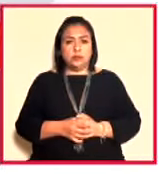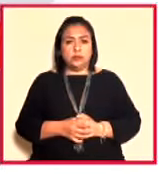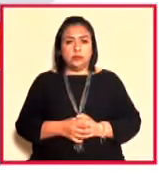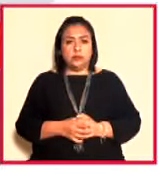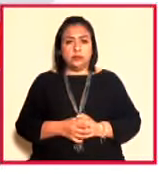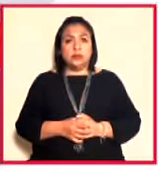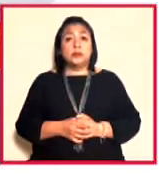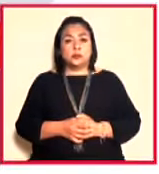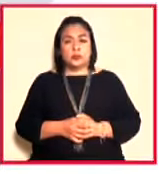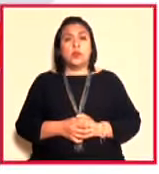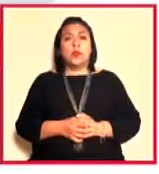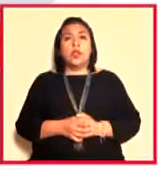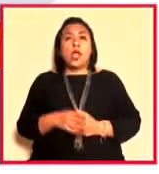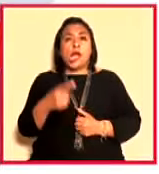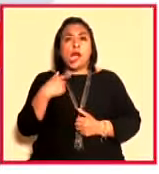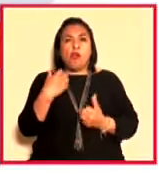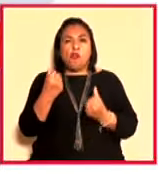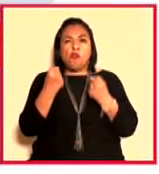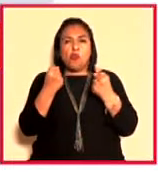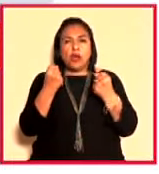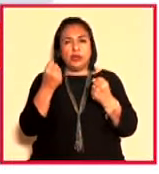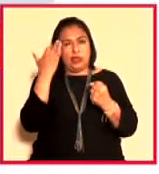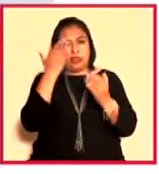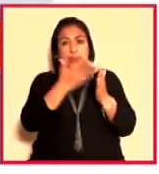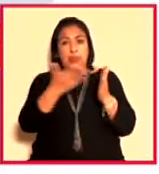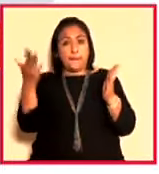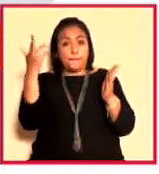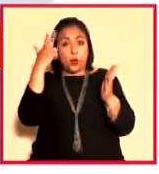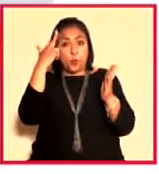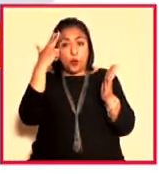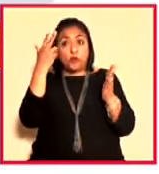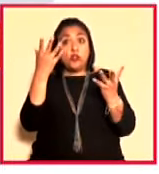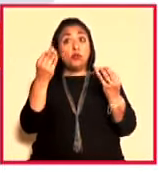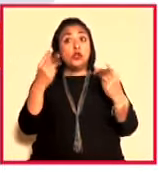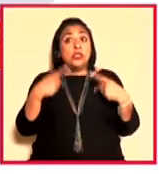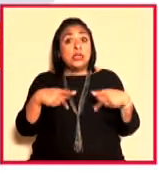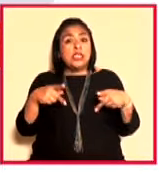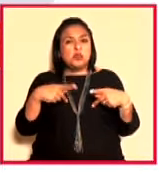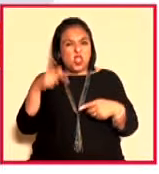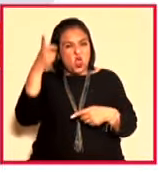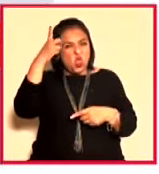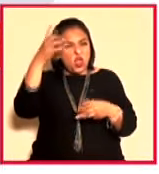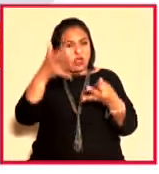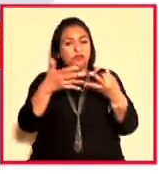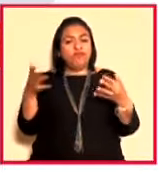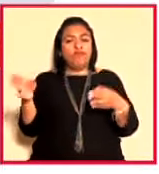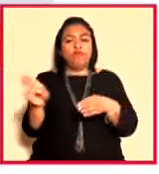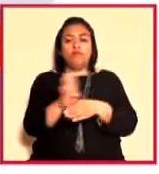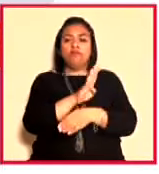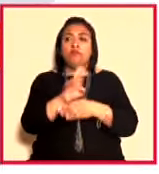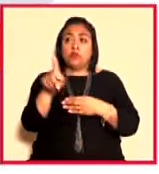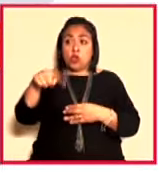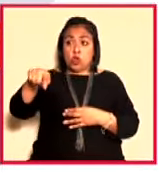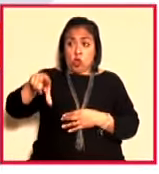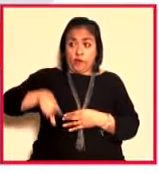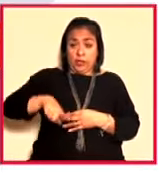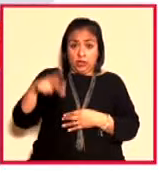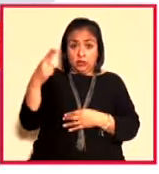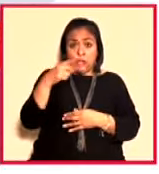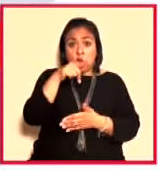En el momento de auge del porfiriato, muchos terratenientes pudieron beneficiarse de la necesidad del gobierno de crear